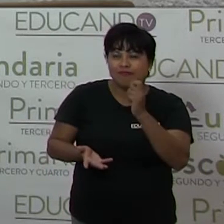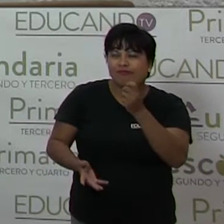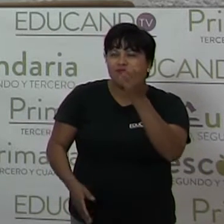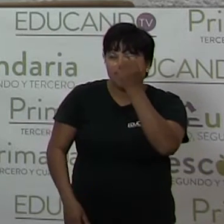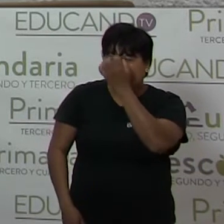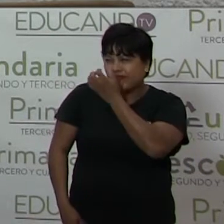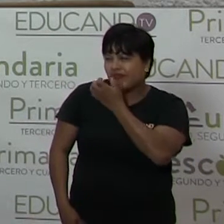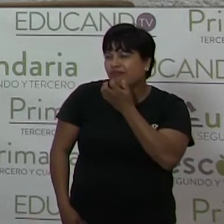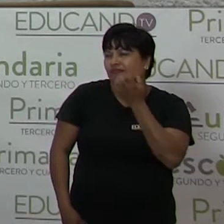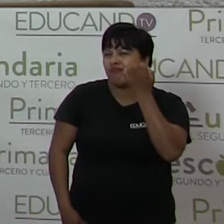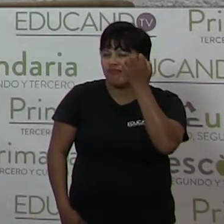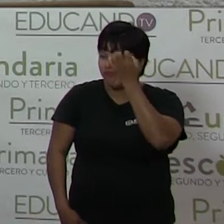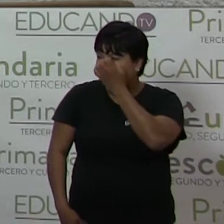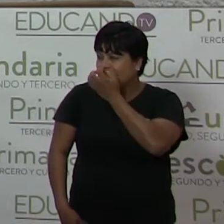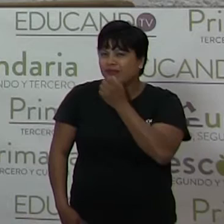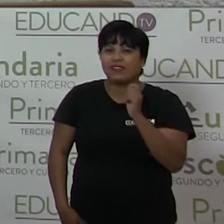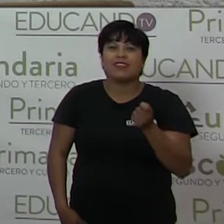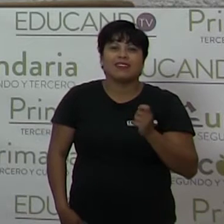ay